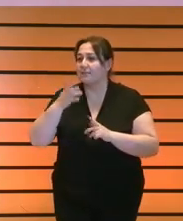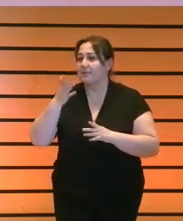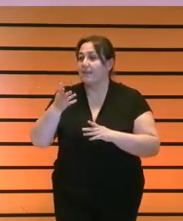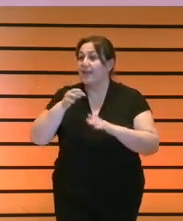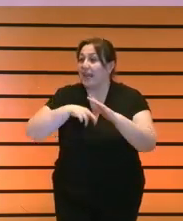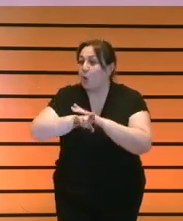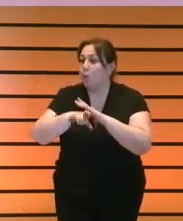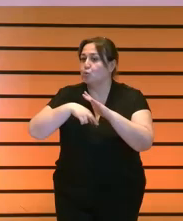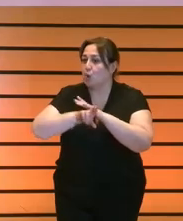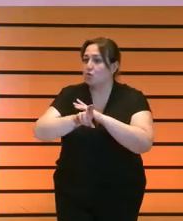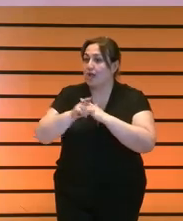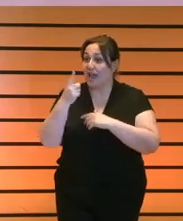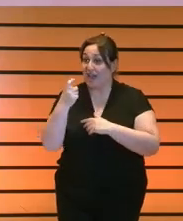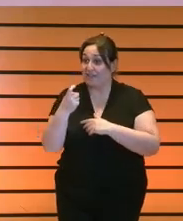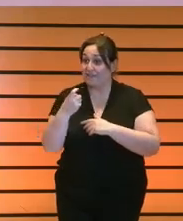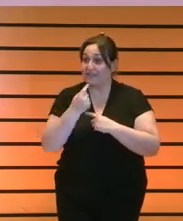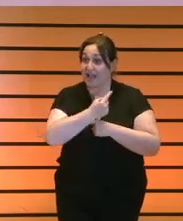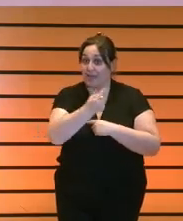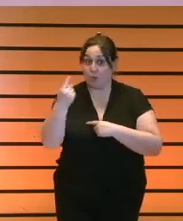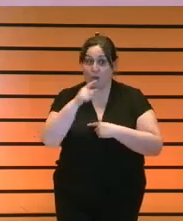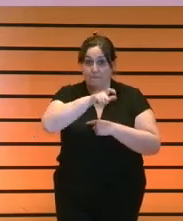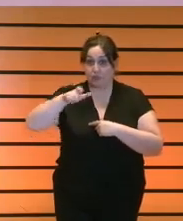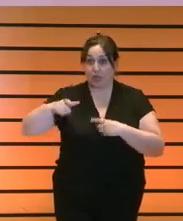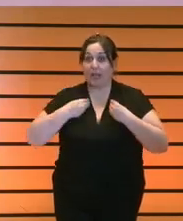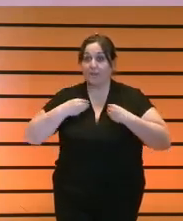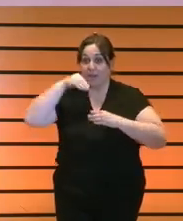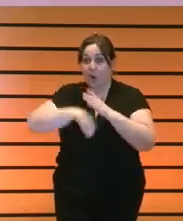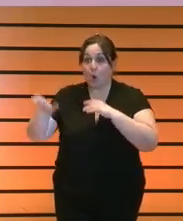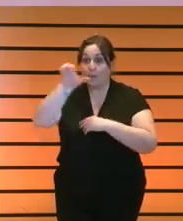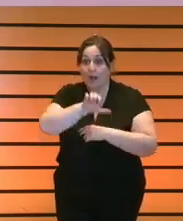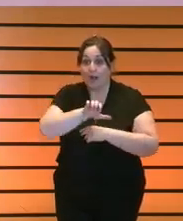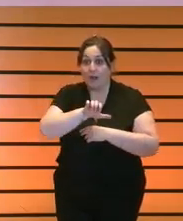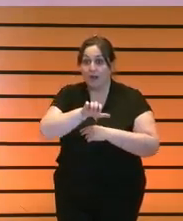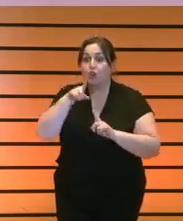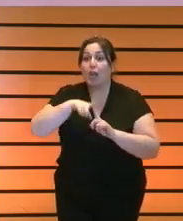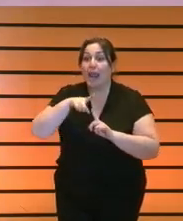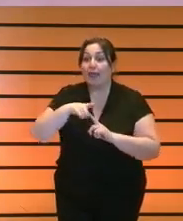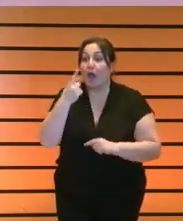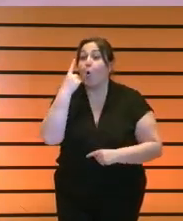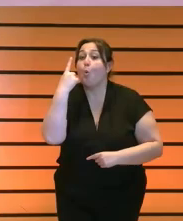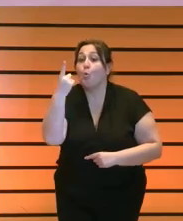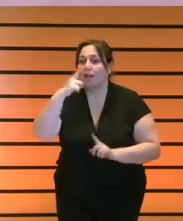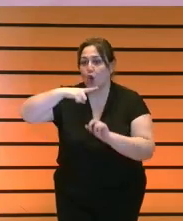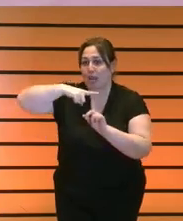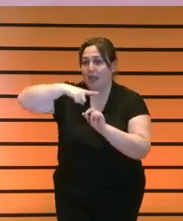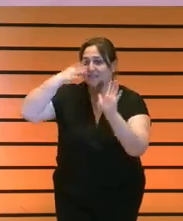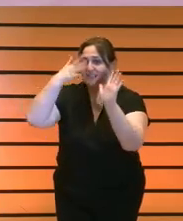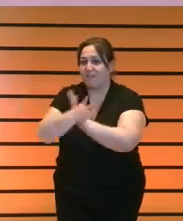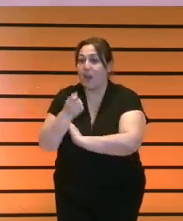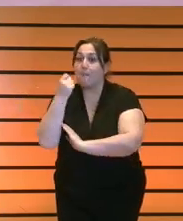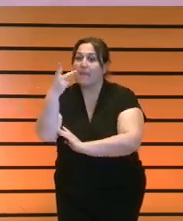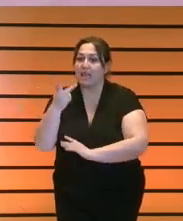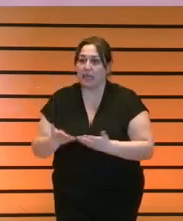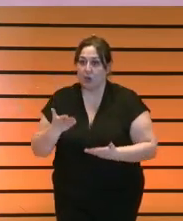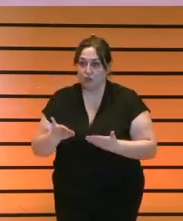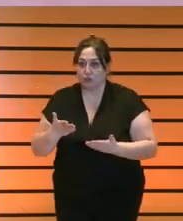de recursos necesita cada persona que vive en Europa? Toneladas, ¿eh? Una tonelada son 1.000 kilos de